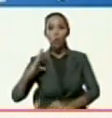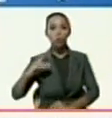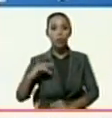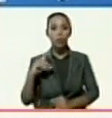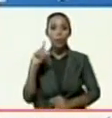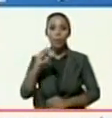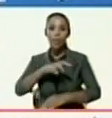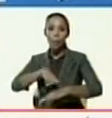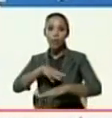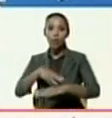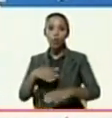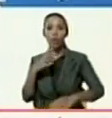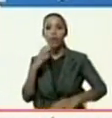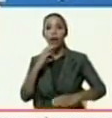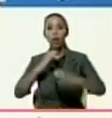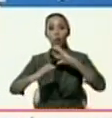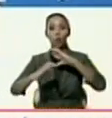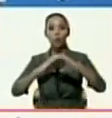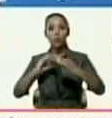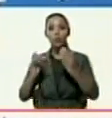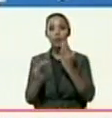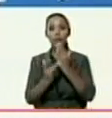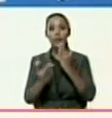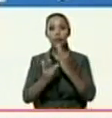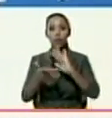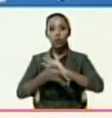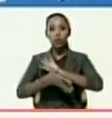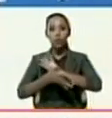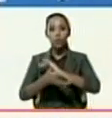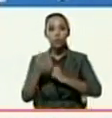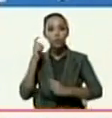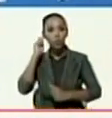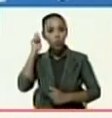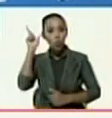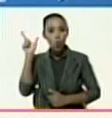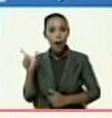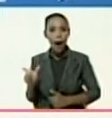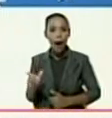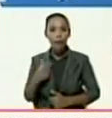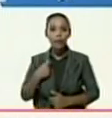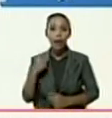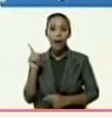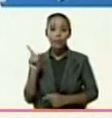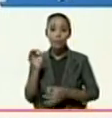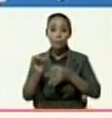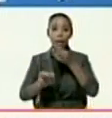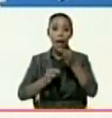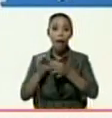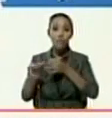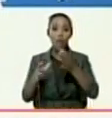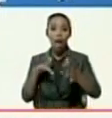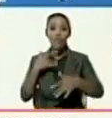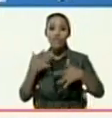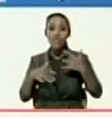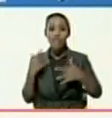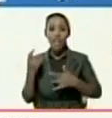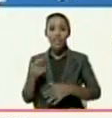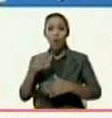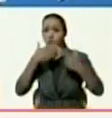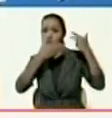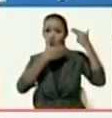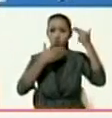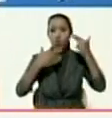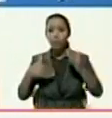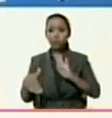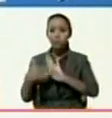de la ministra del Poder Popular para la Ciencia y la Tecnología, Gabriela Jiménez, quien daban parte de los actos terroristas que atentaron contra